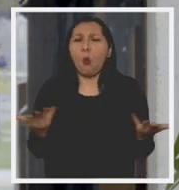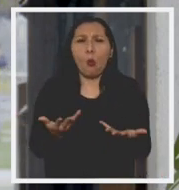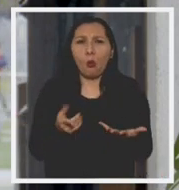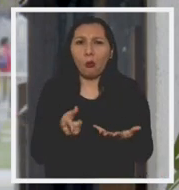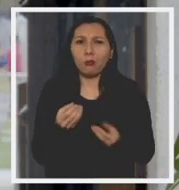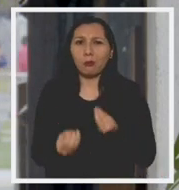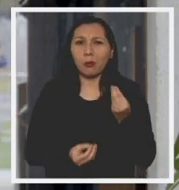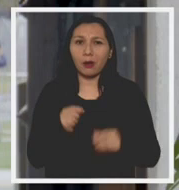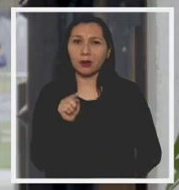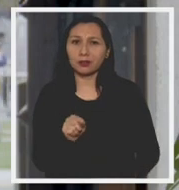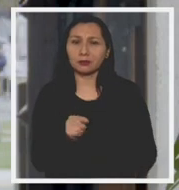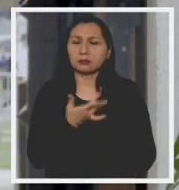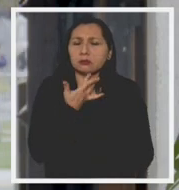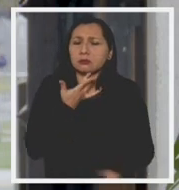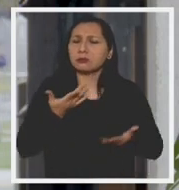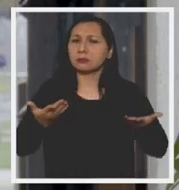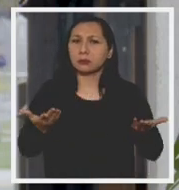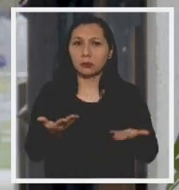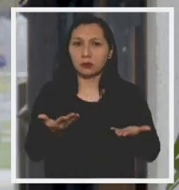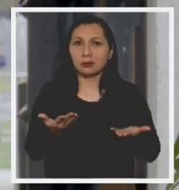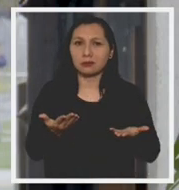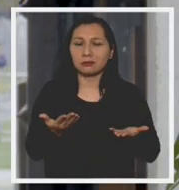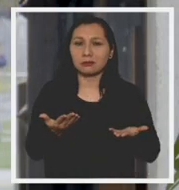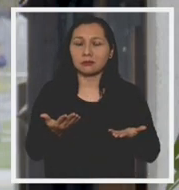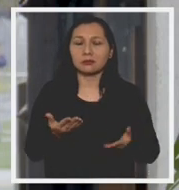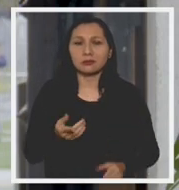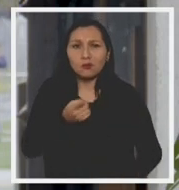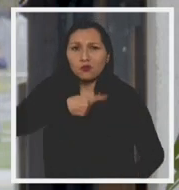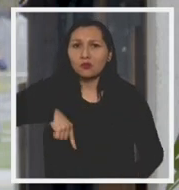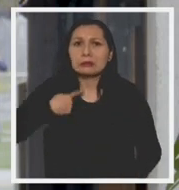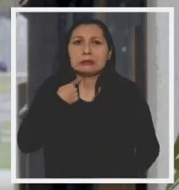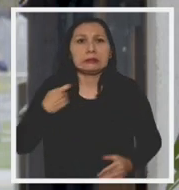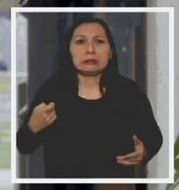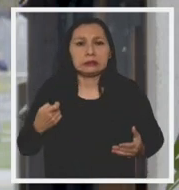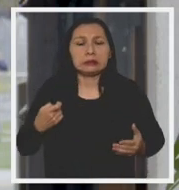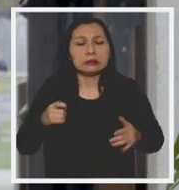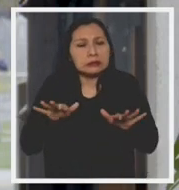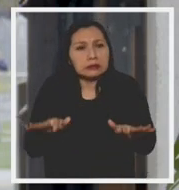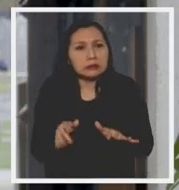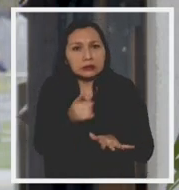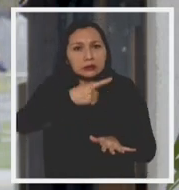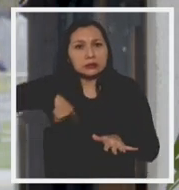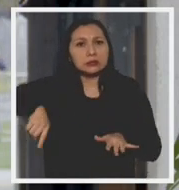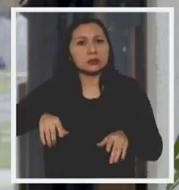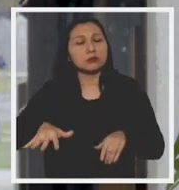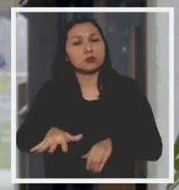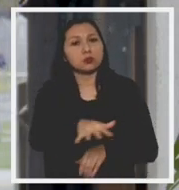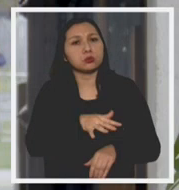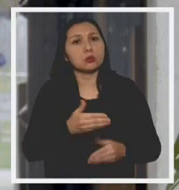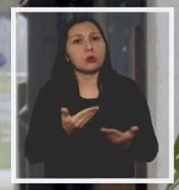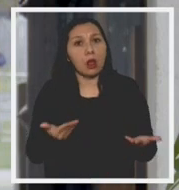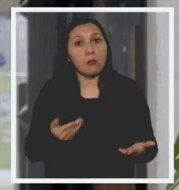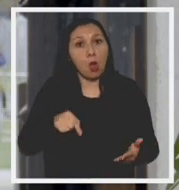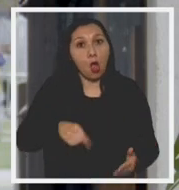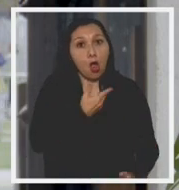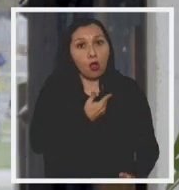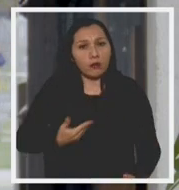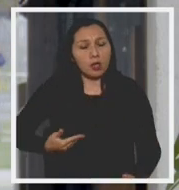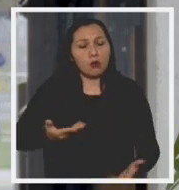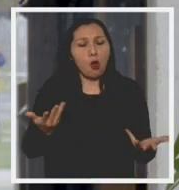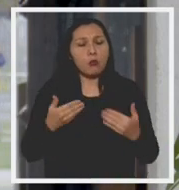aquello? ¿Por qué? ¿Y qué es lo que hemos hecho como sociedad y hoy día nosotros como gobierno para